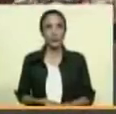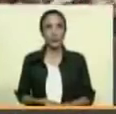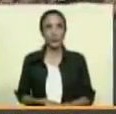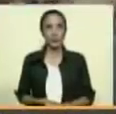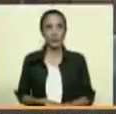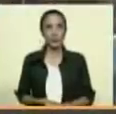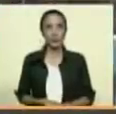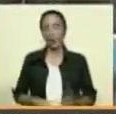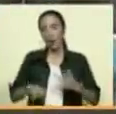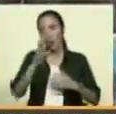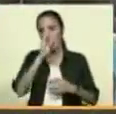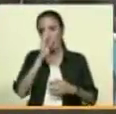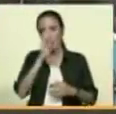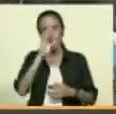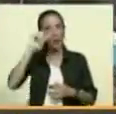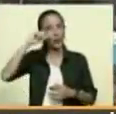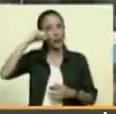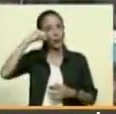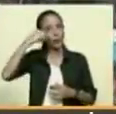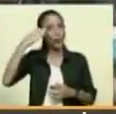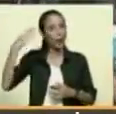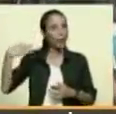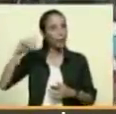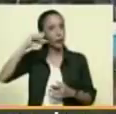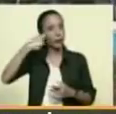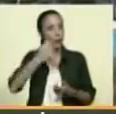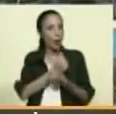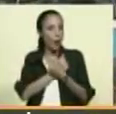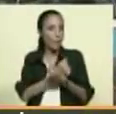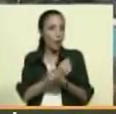Barina de nuestros recuerdos y corazones.